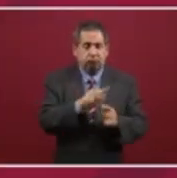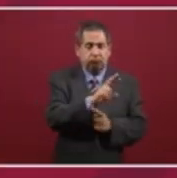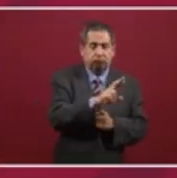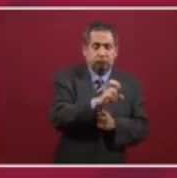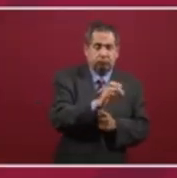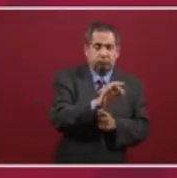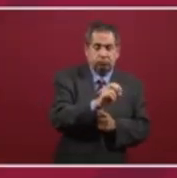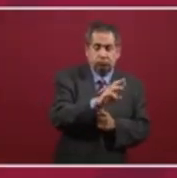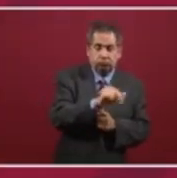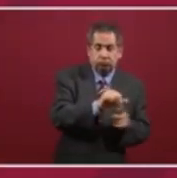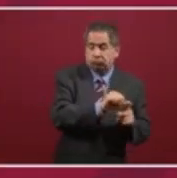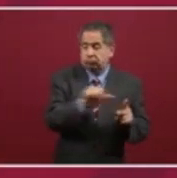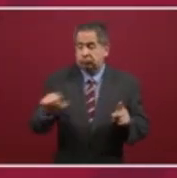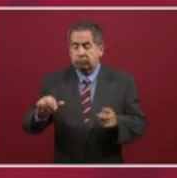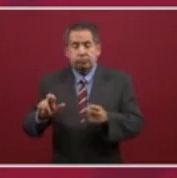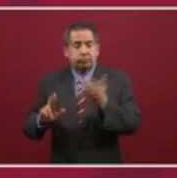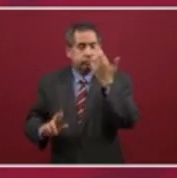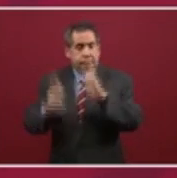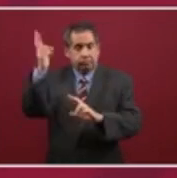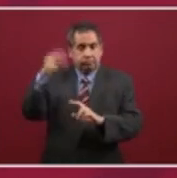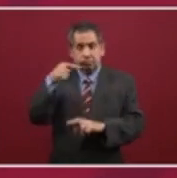la Revolución.